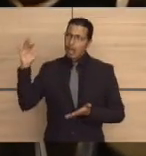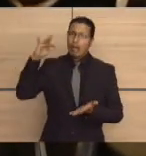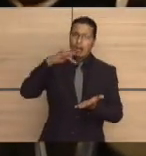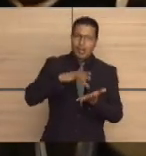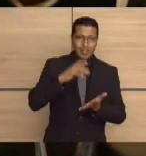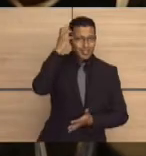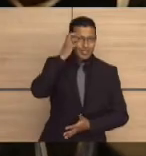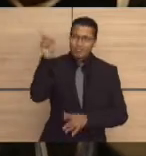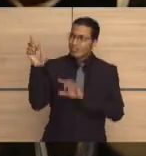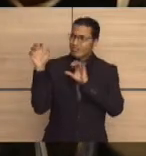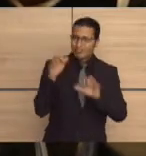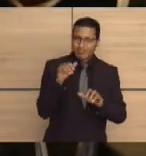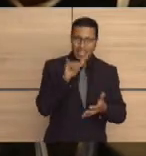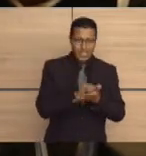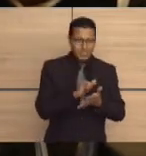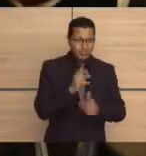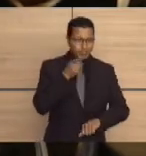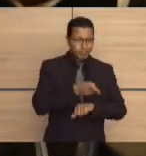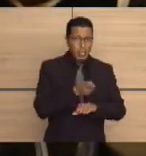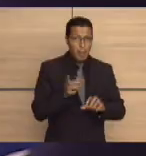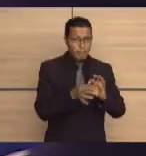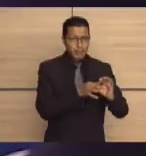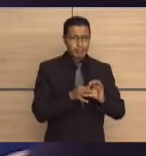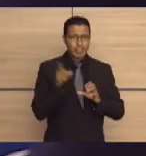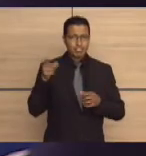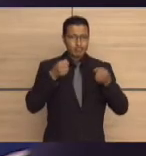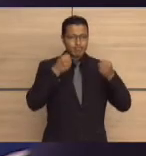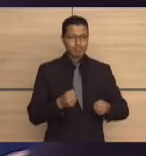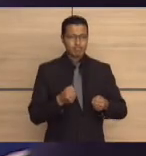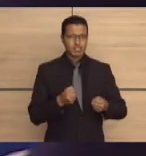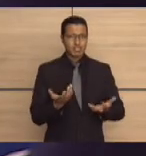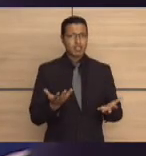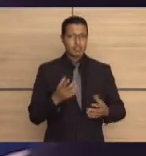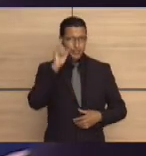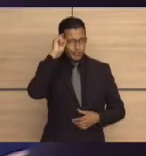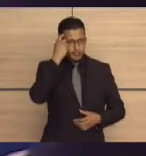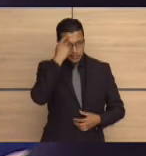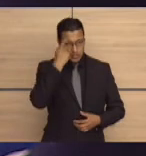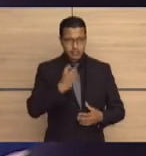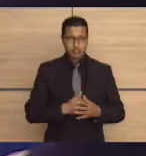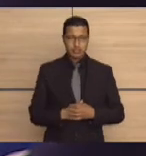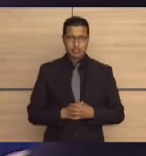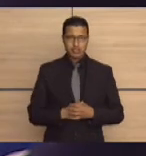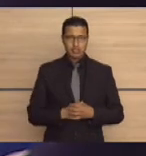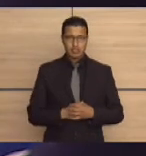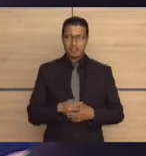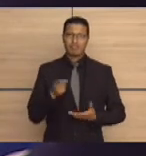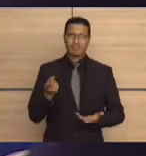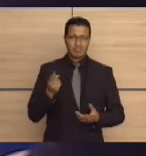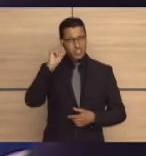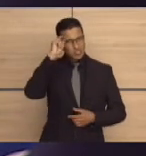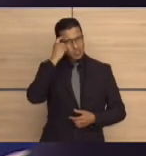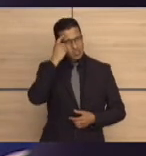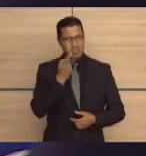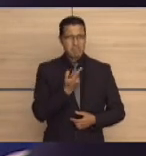de los europeos, que primero fundaron unas gobernaciones. Entonces hubo una extraña